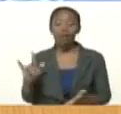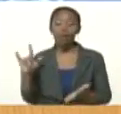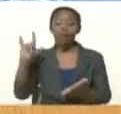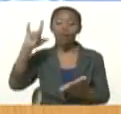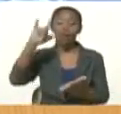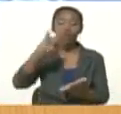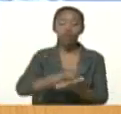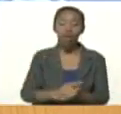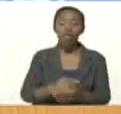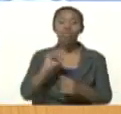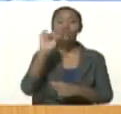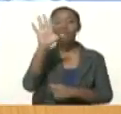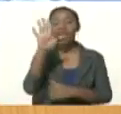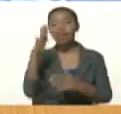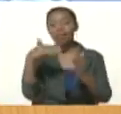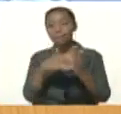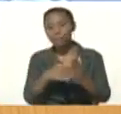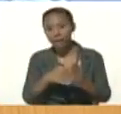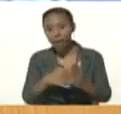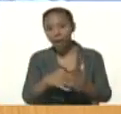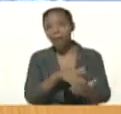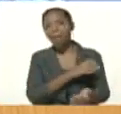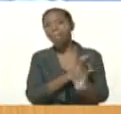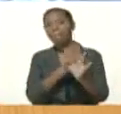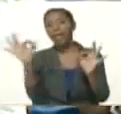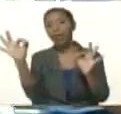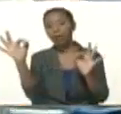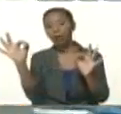darle 10.000 petro